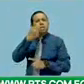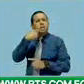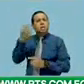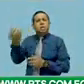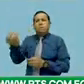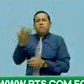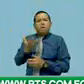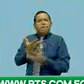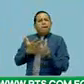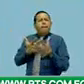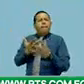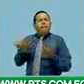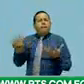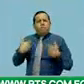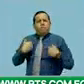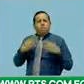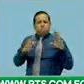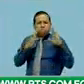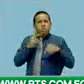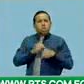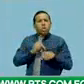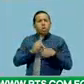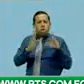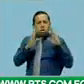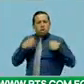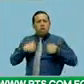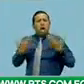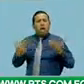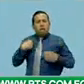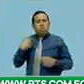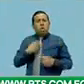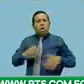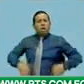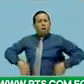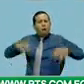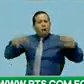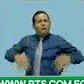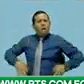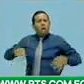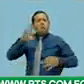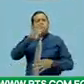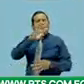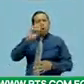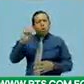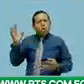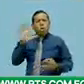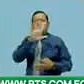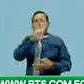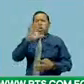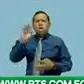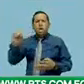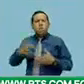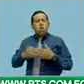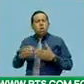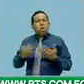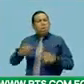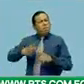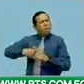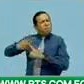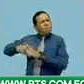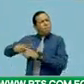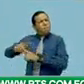que no ha recibido atención oportuna. Tenemos que gastar 400, $500 mensuales, lo que nos